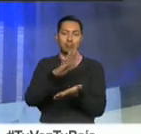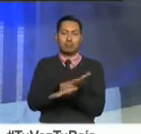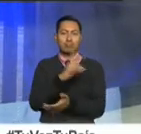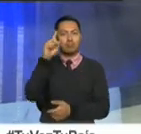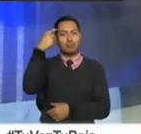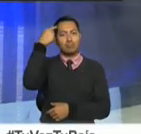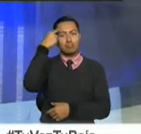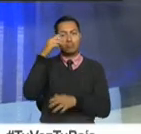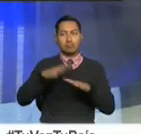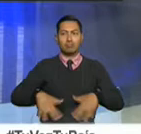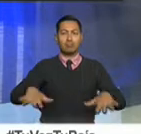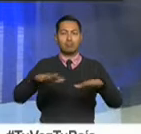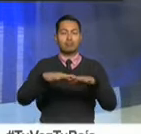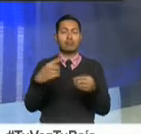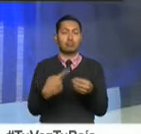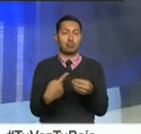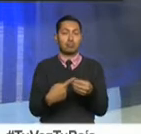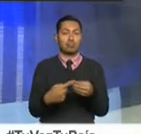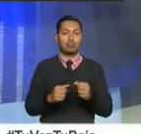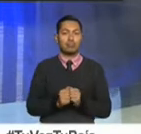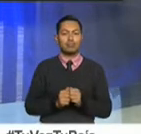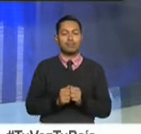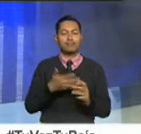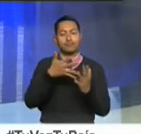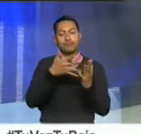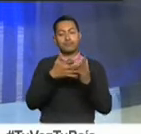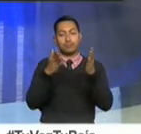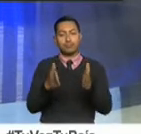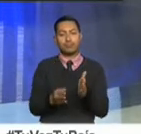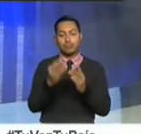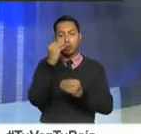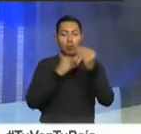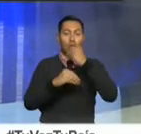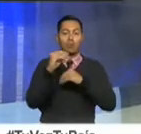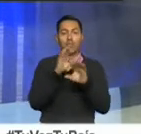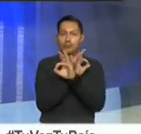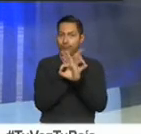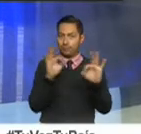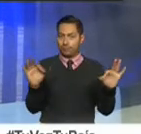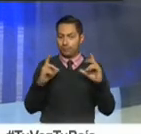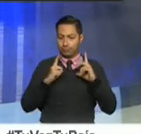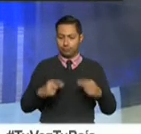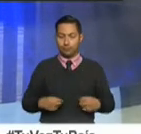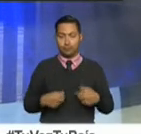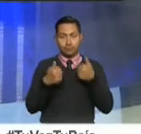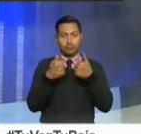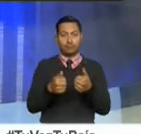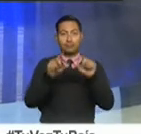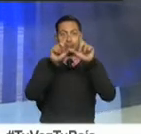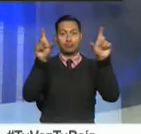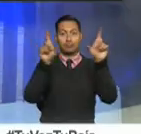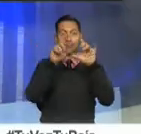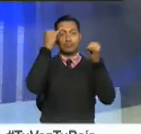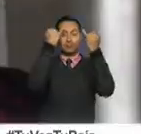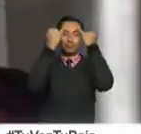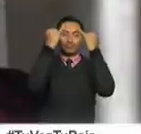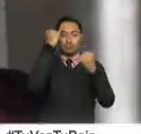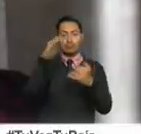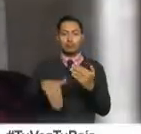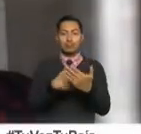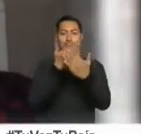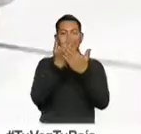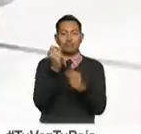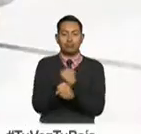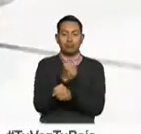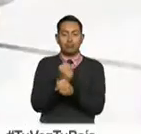educativas públicas de Quito. Hoy los estudiantes consumen alimentos saludables y los emprendedores tienen fuentes de empleo. El